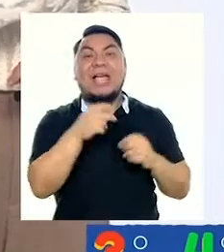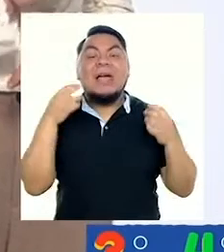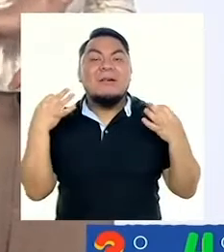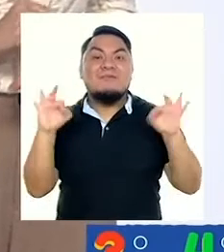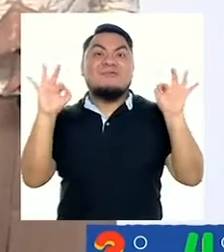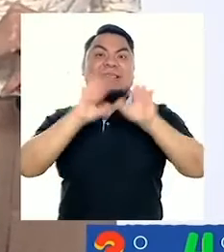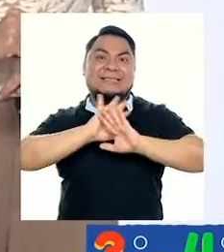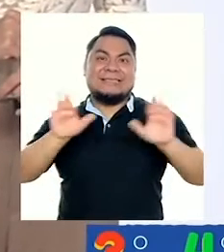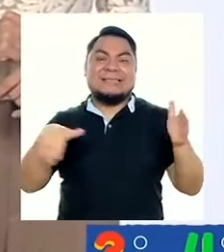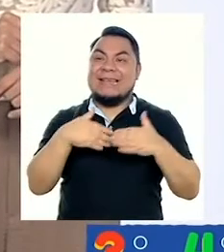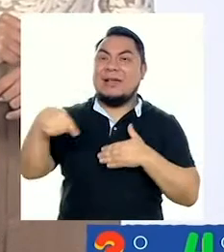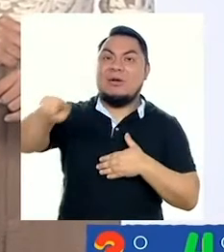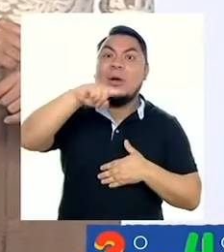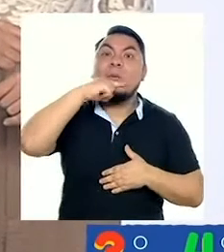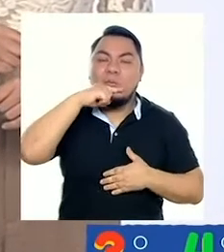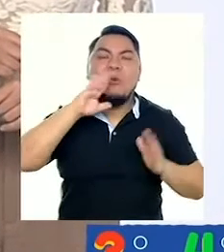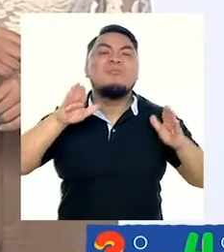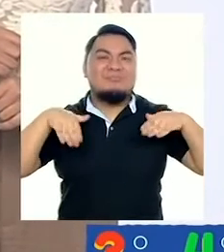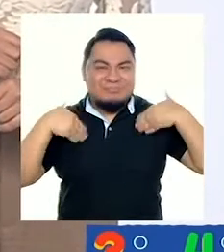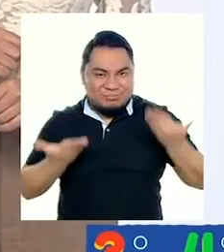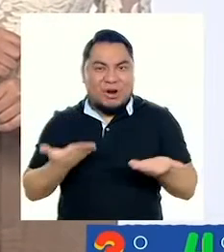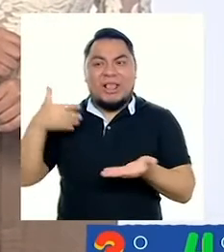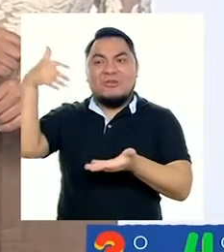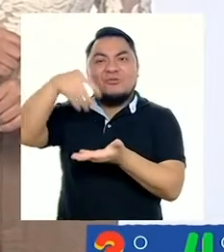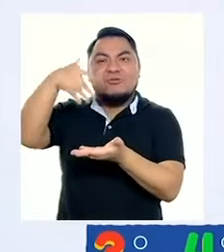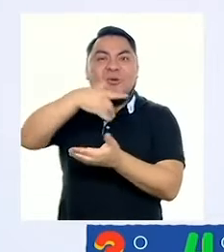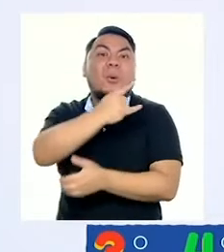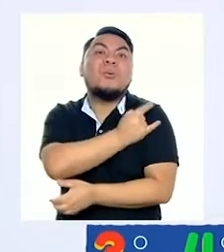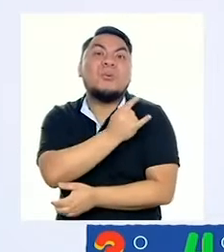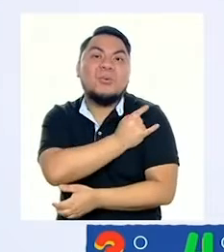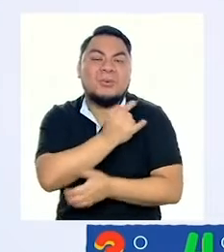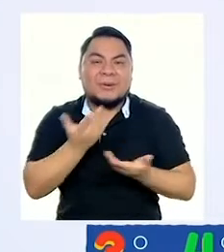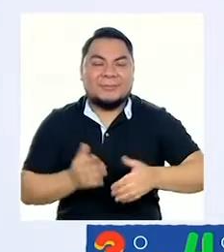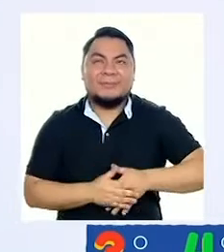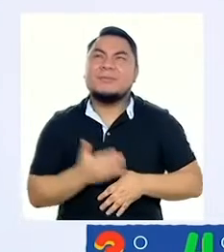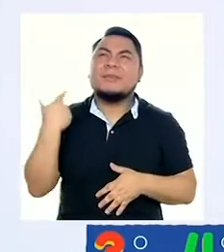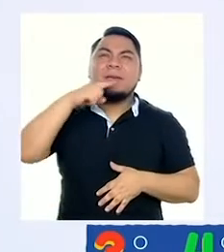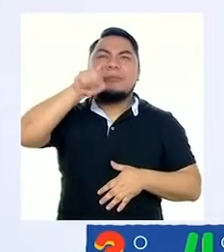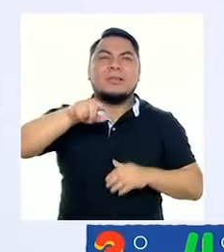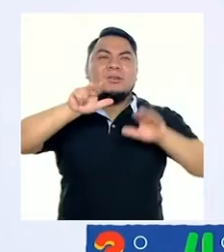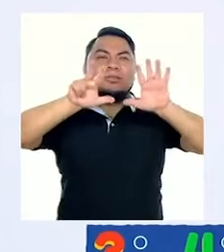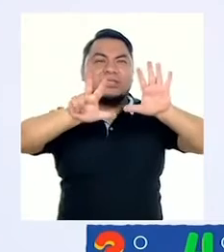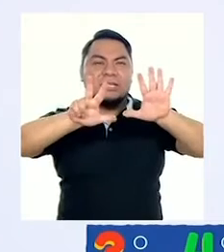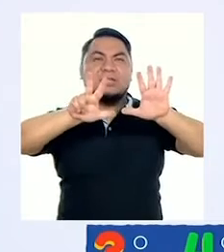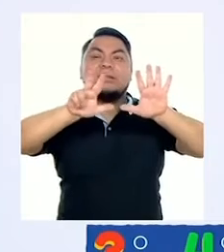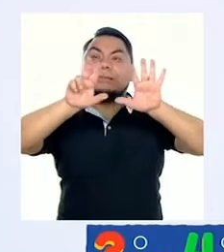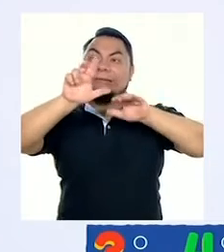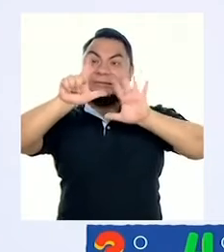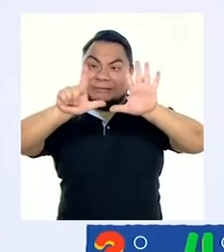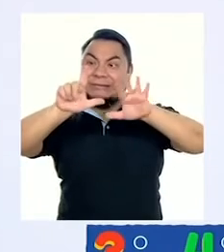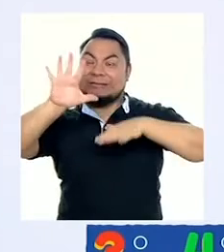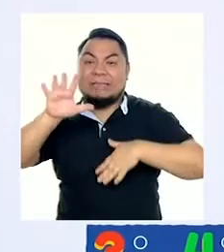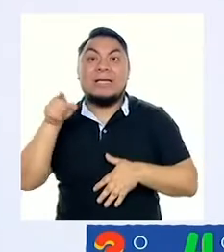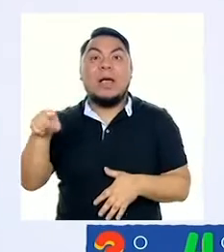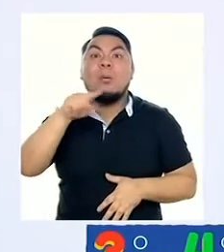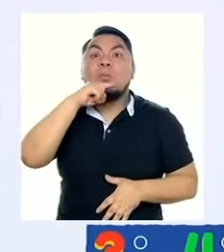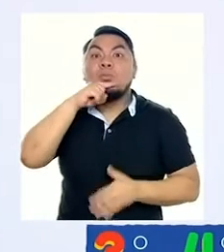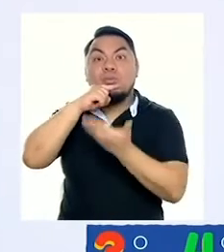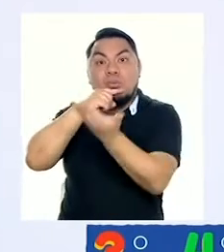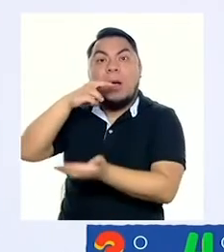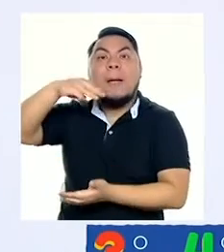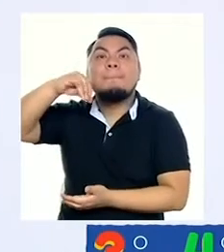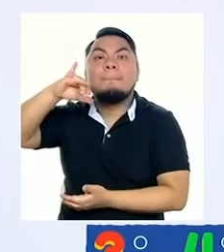las mujeres podían tener educación universitaria. En 1875, María Trinidad dio